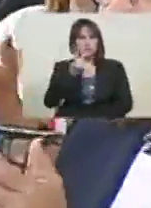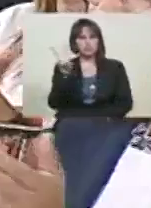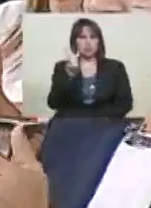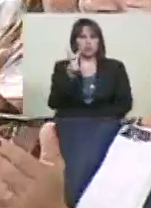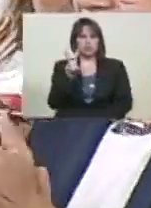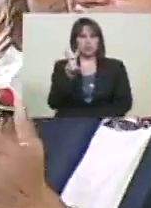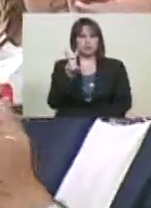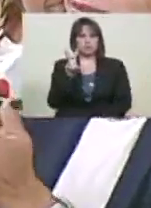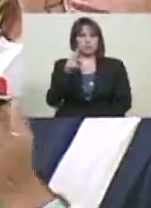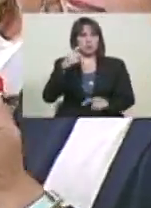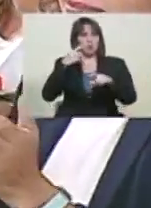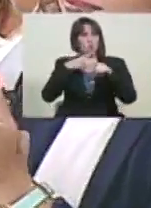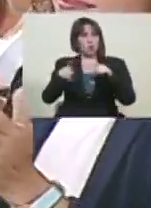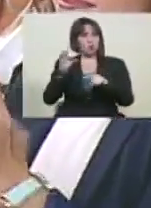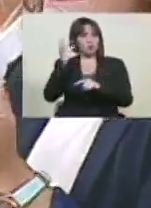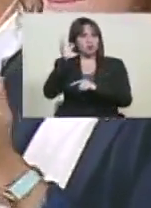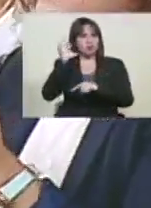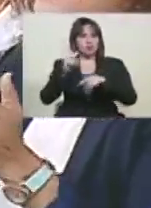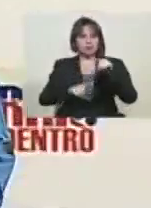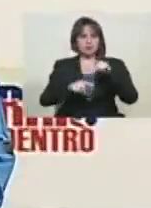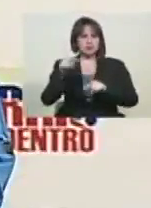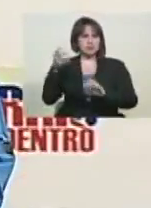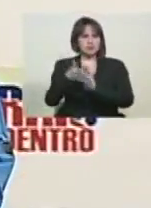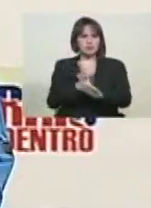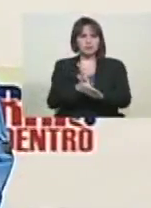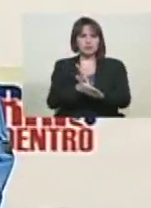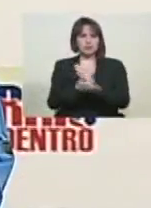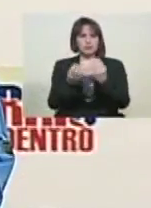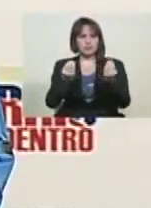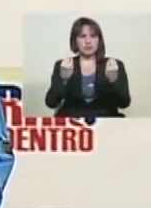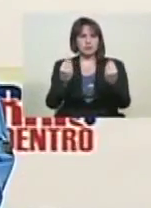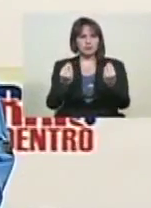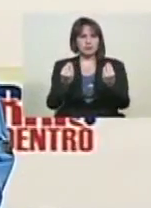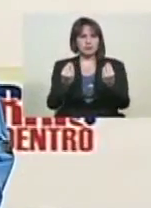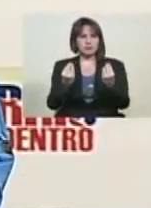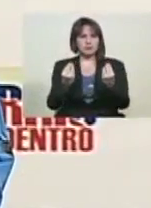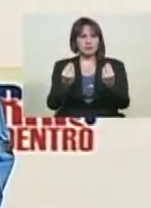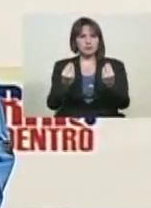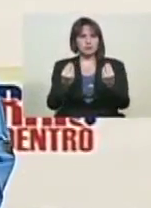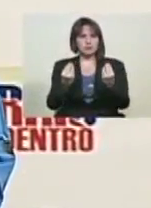a Zoraida Ramírez, presidenta de la Misión José Gregorio Hernández,